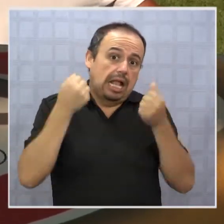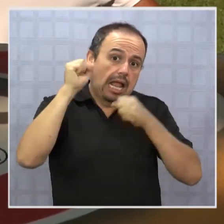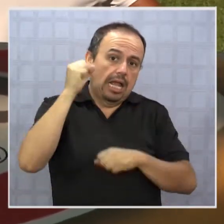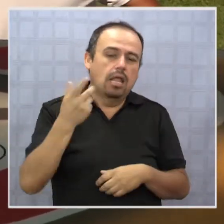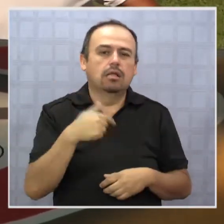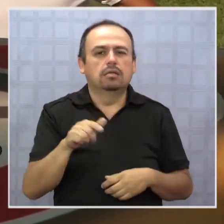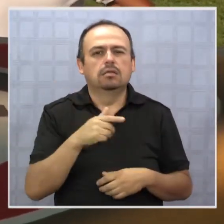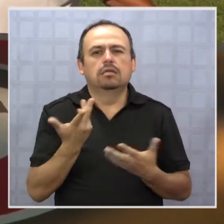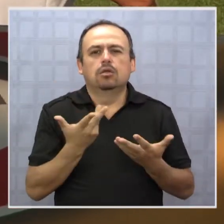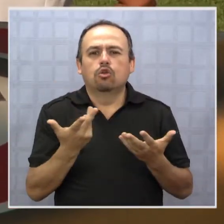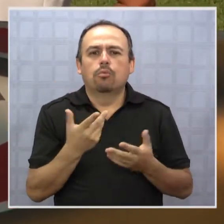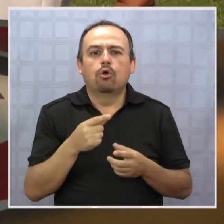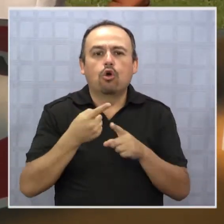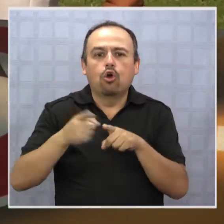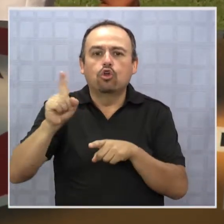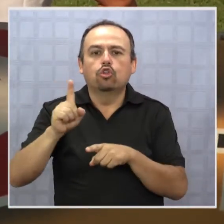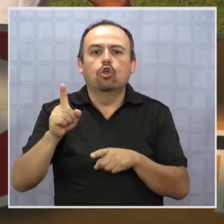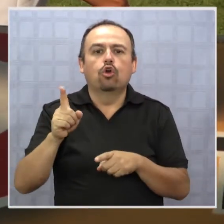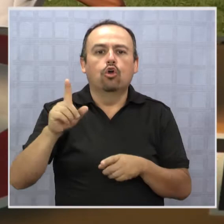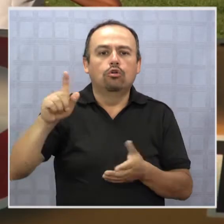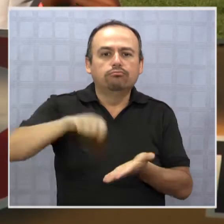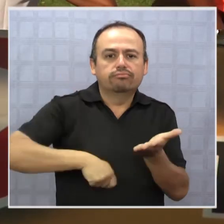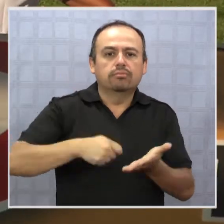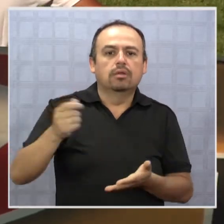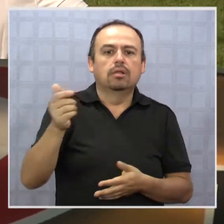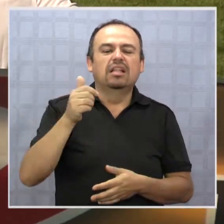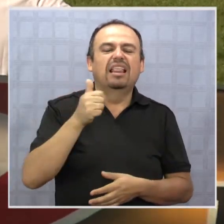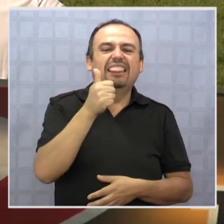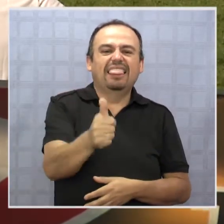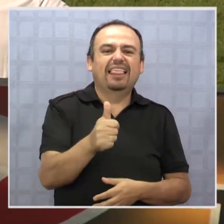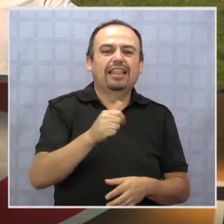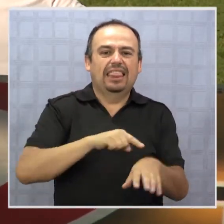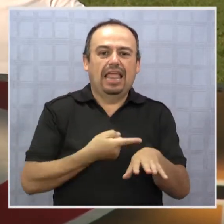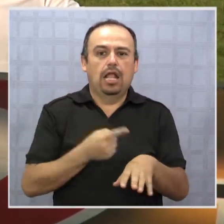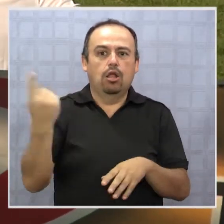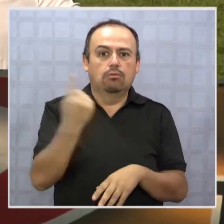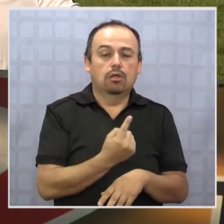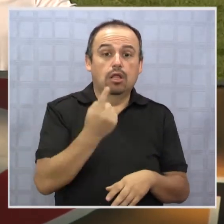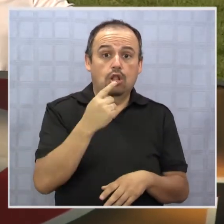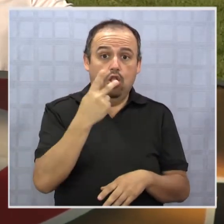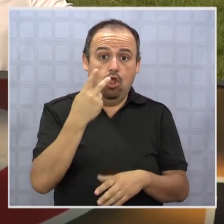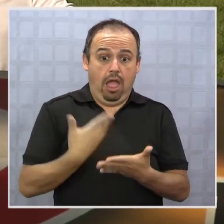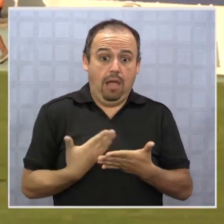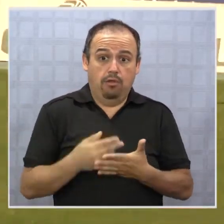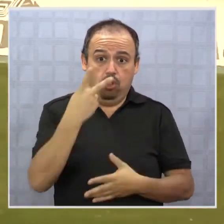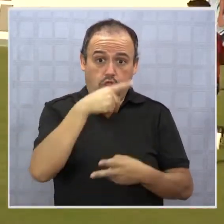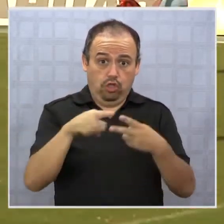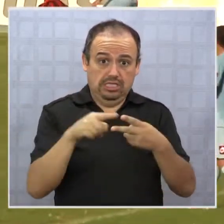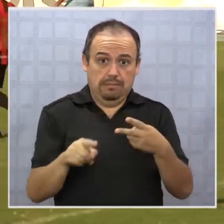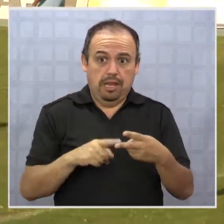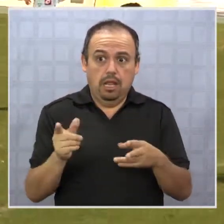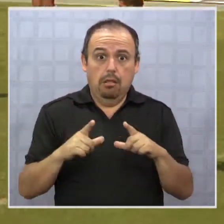Deportes Iquique no se quiere apresurar en contratar al nuevo técnico y aprovechará las próximas 2 semanas que no